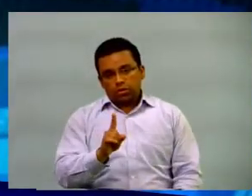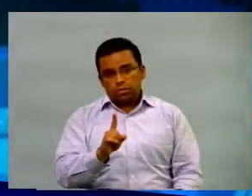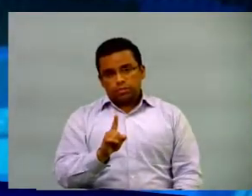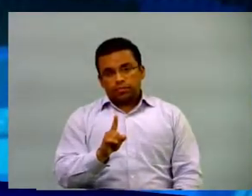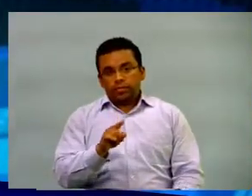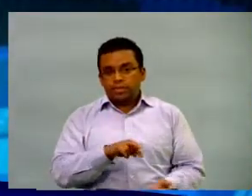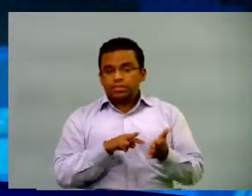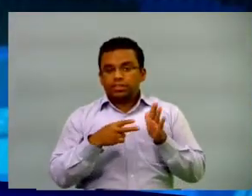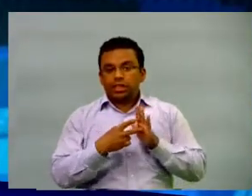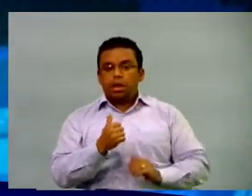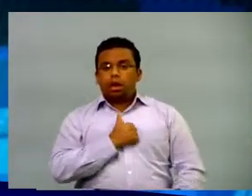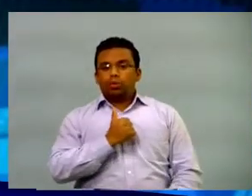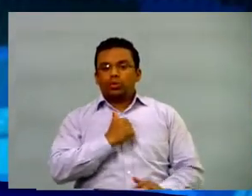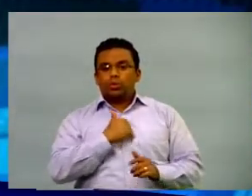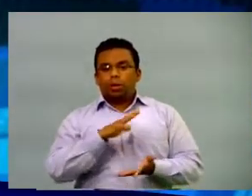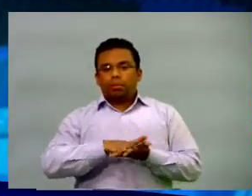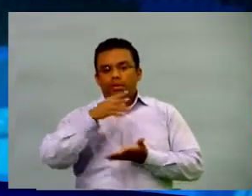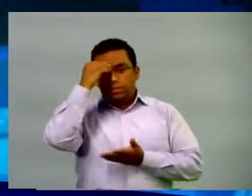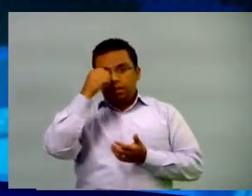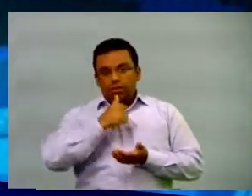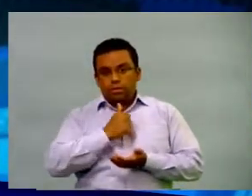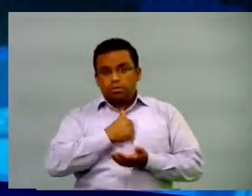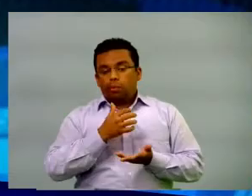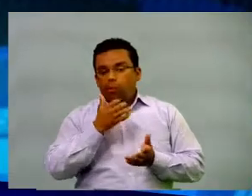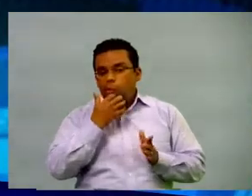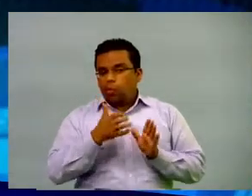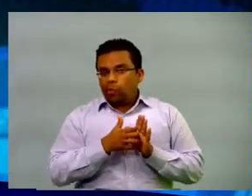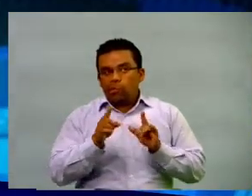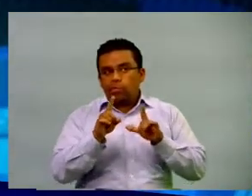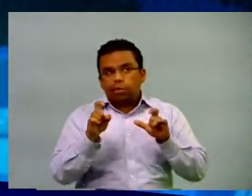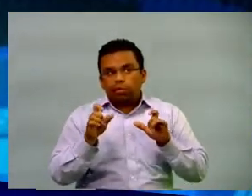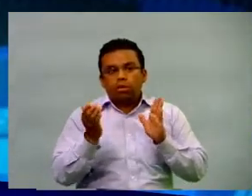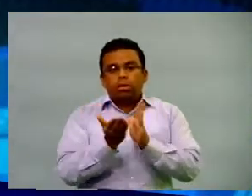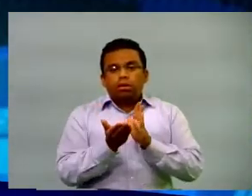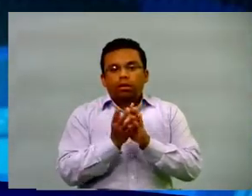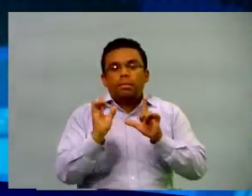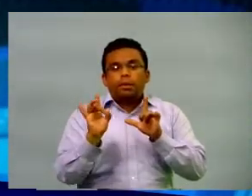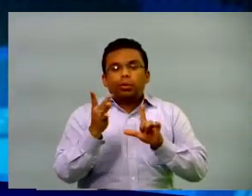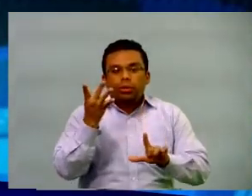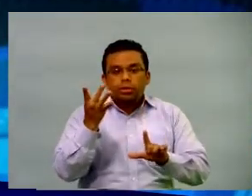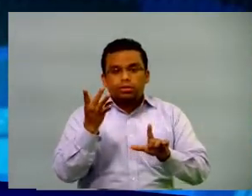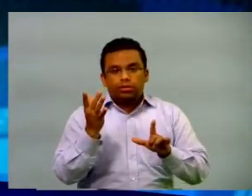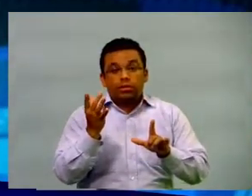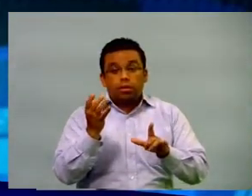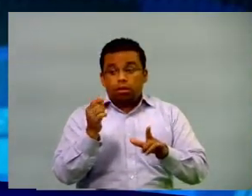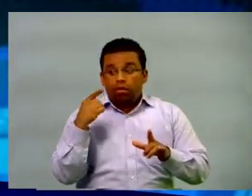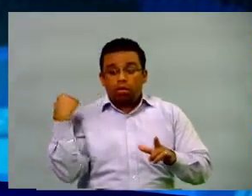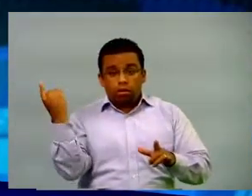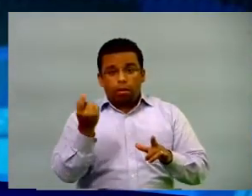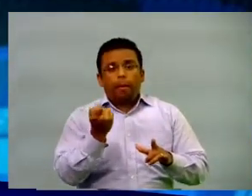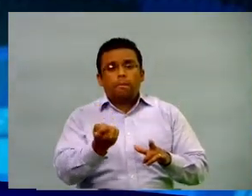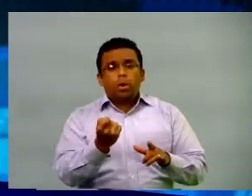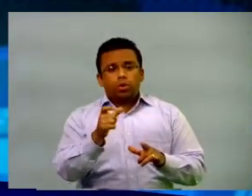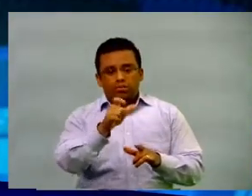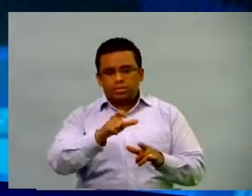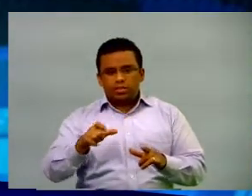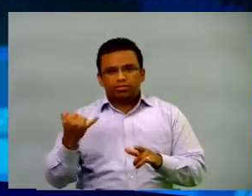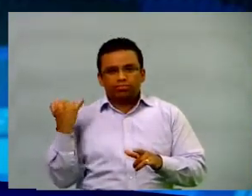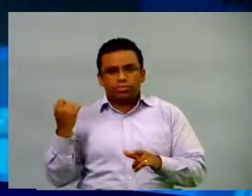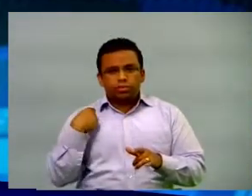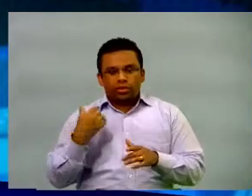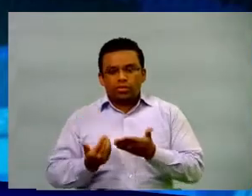predominante en la educación virtual, por ejemplo. Muy pocas personas ya, sobre todo estas generaciones,